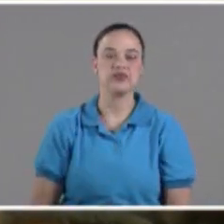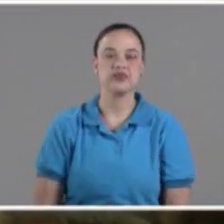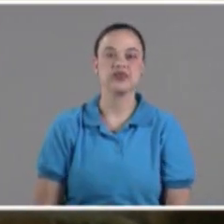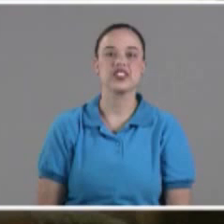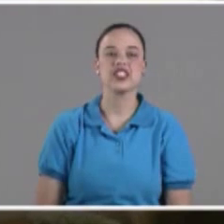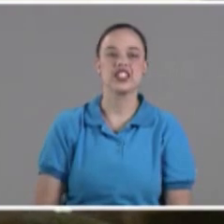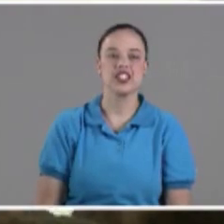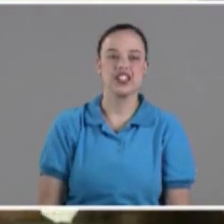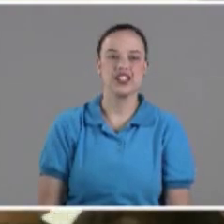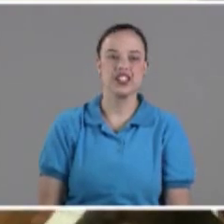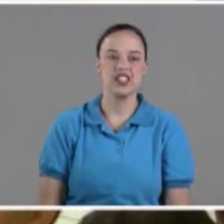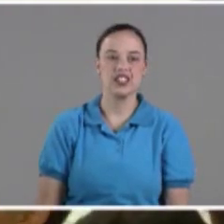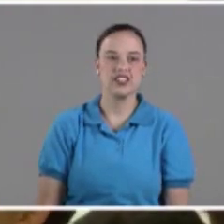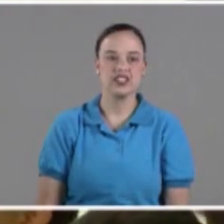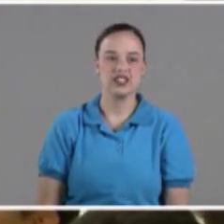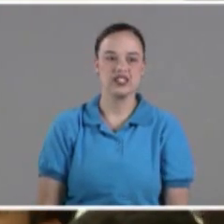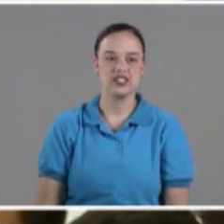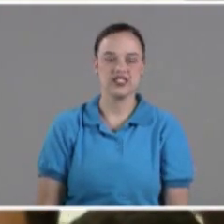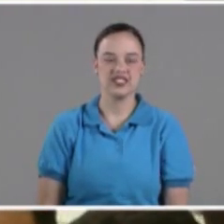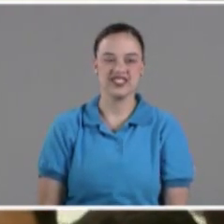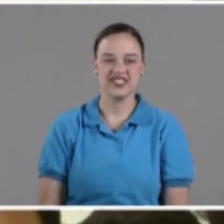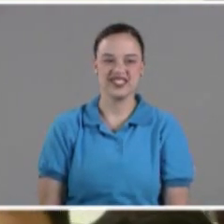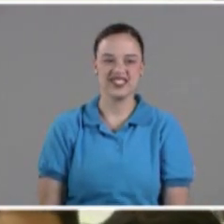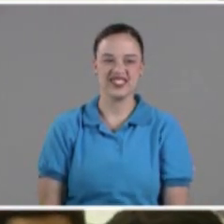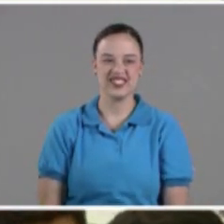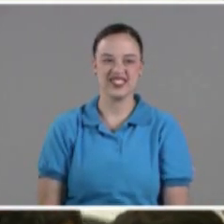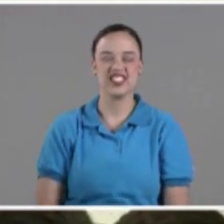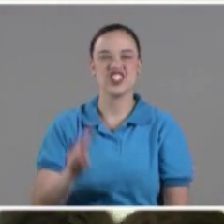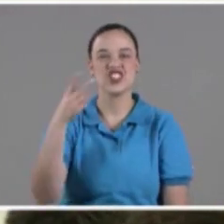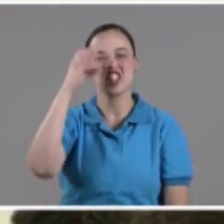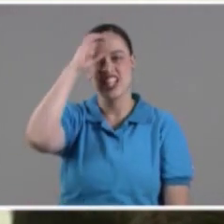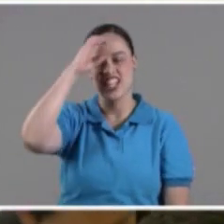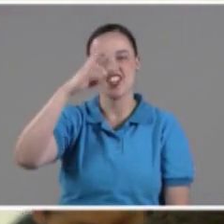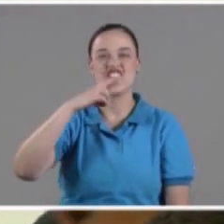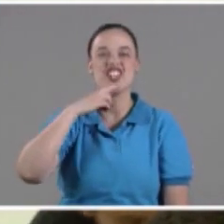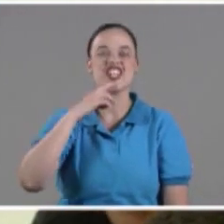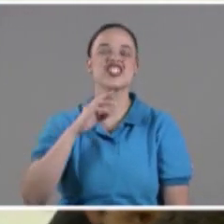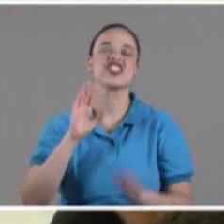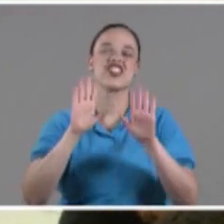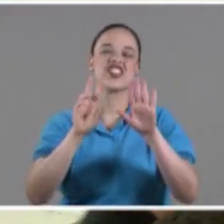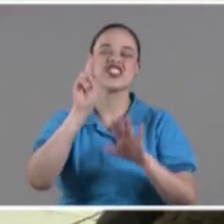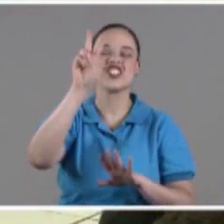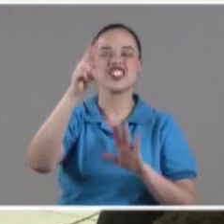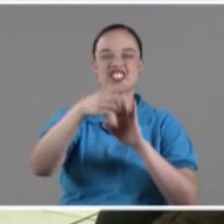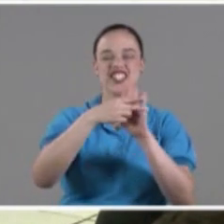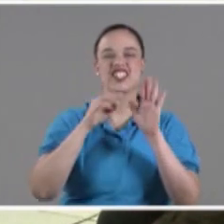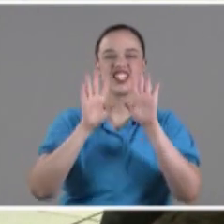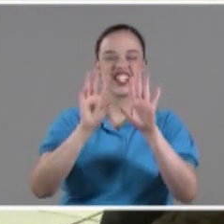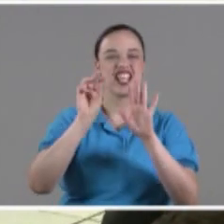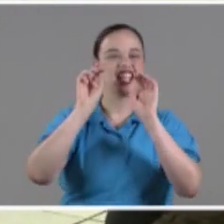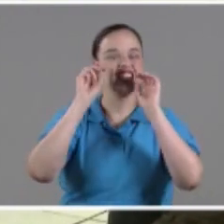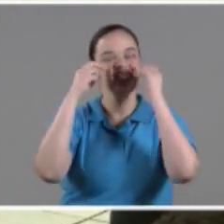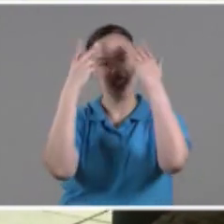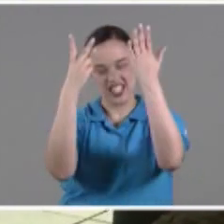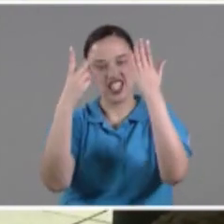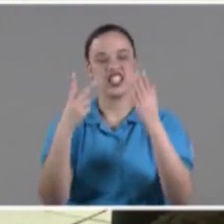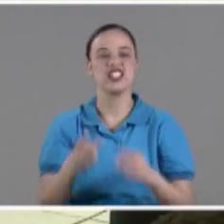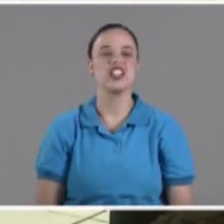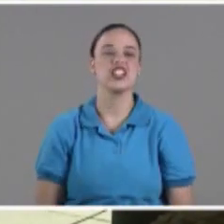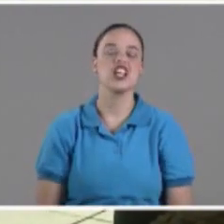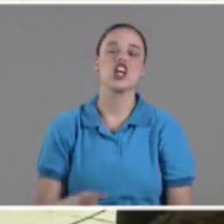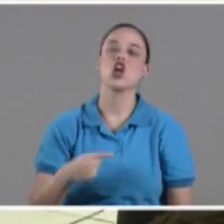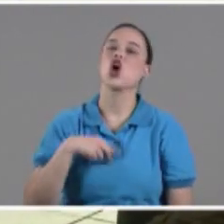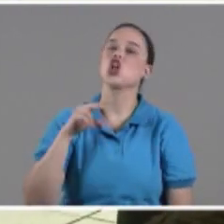así con voz tronante porque está tronando el cielo también segunda de Corintios 12 17 Pero yo no